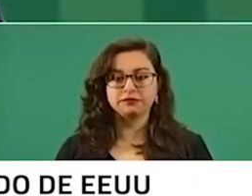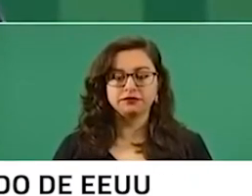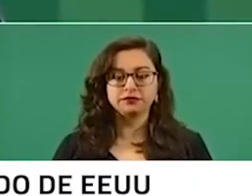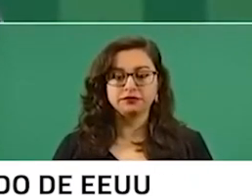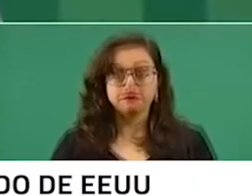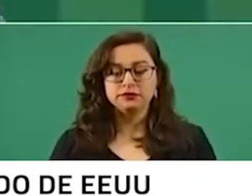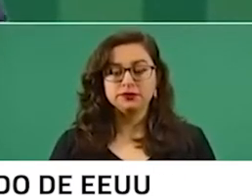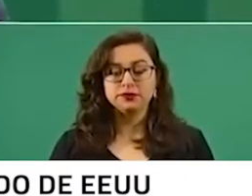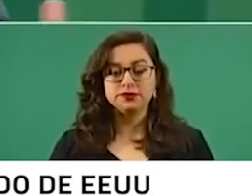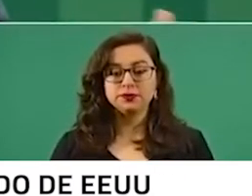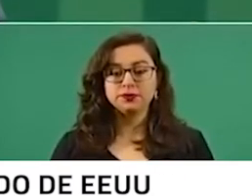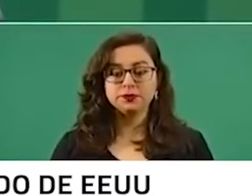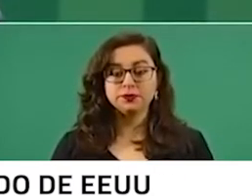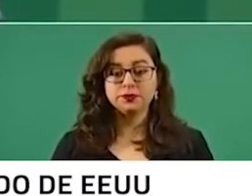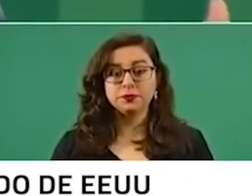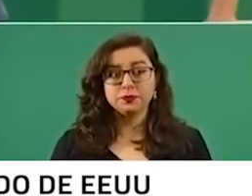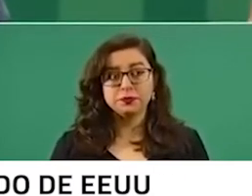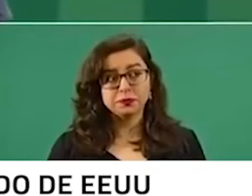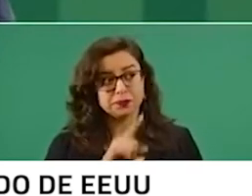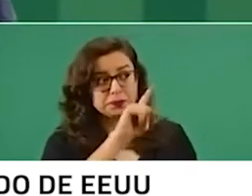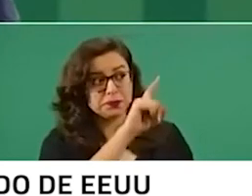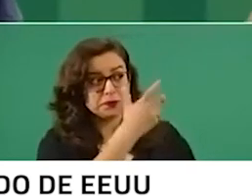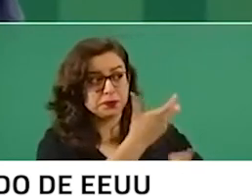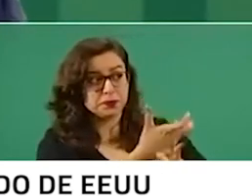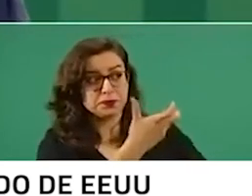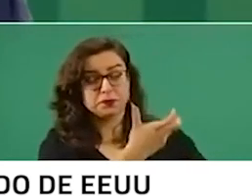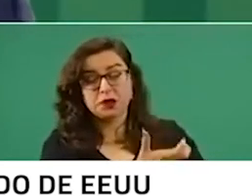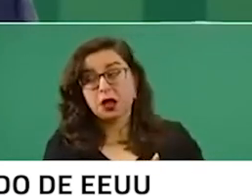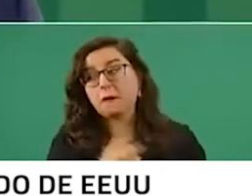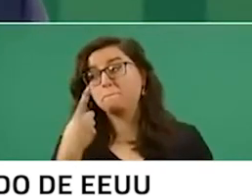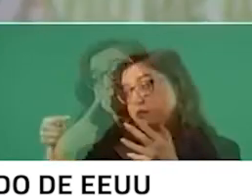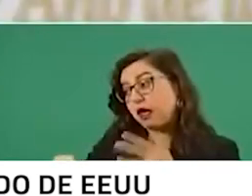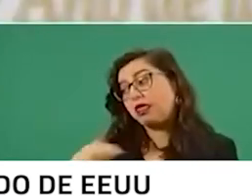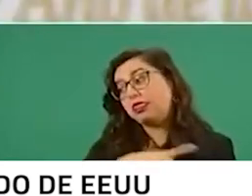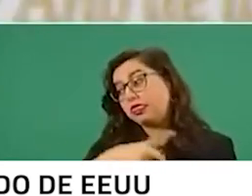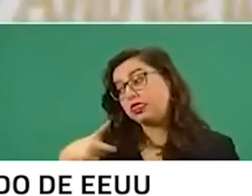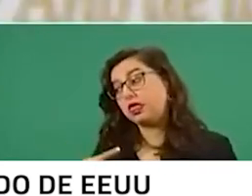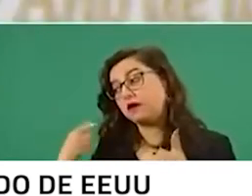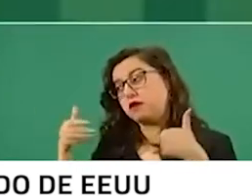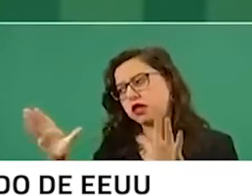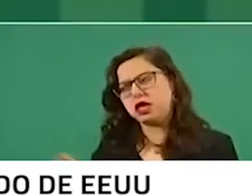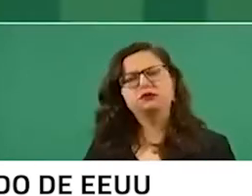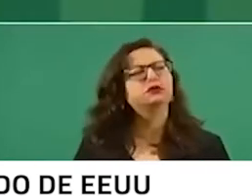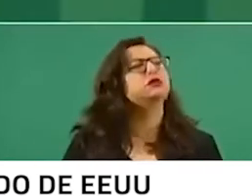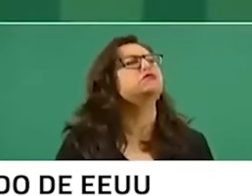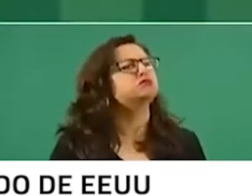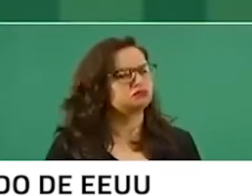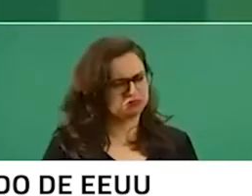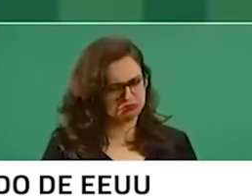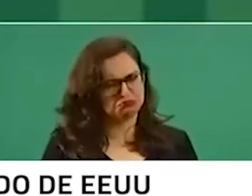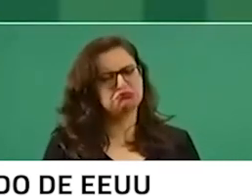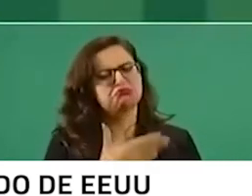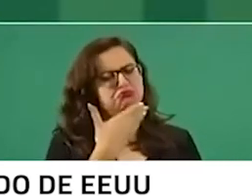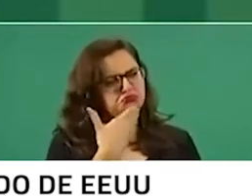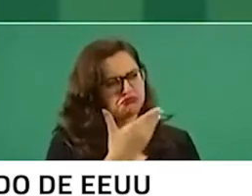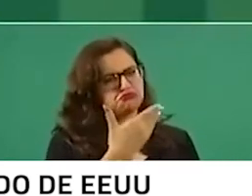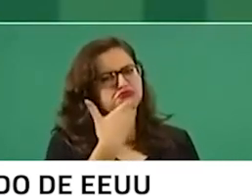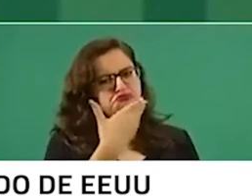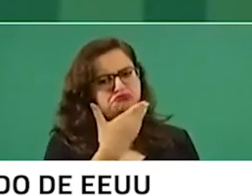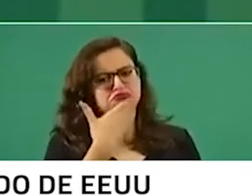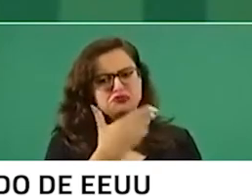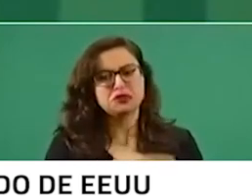este nosotros debemos de actuar de una forma pues está bien porque también hay que